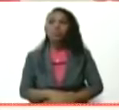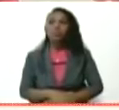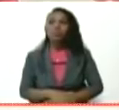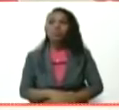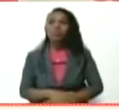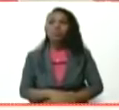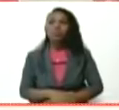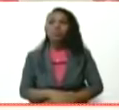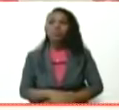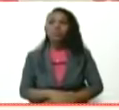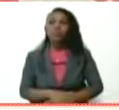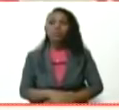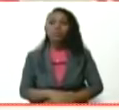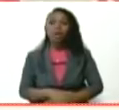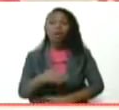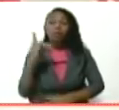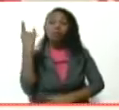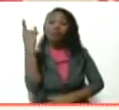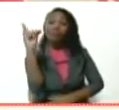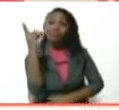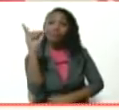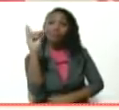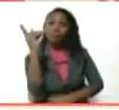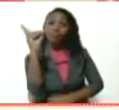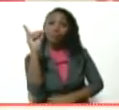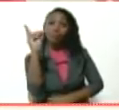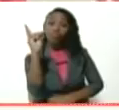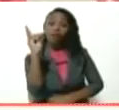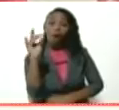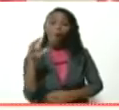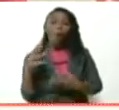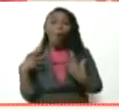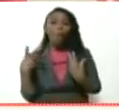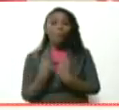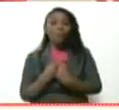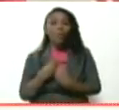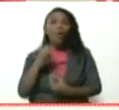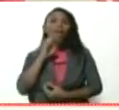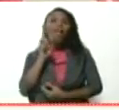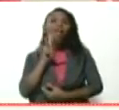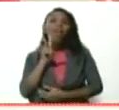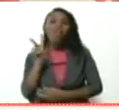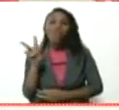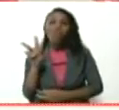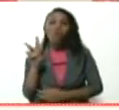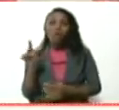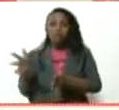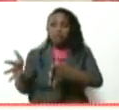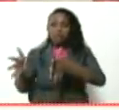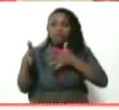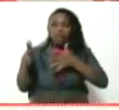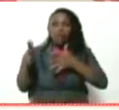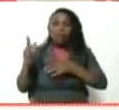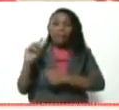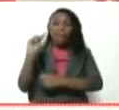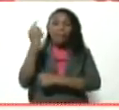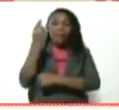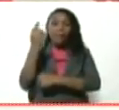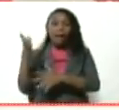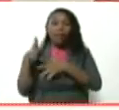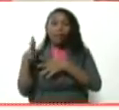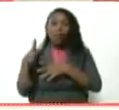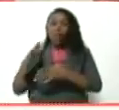En Bolivia, el compañero Evo Morales ganó las elecciones primarias. ¿Qué hicieron? Se